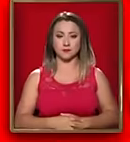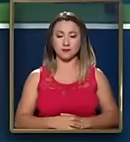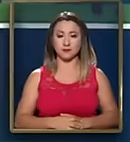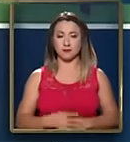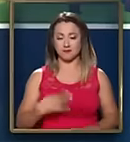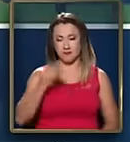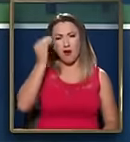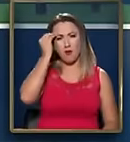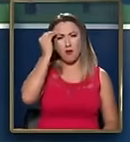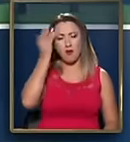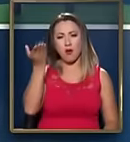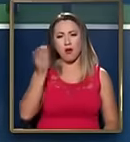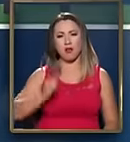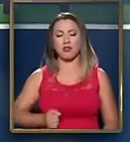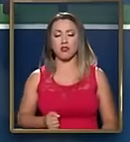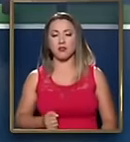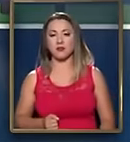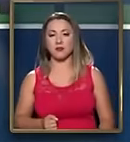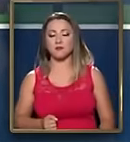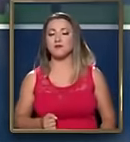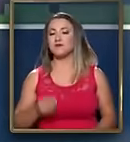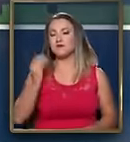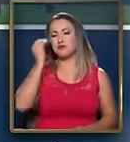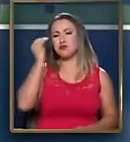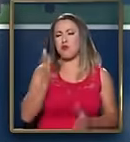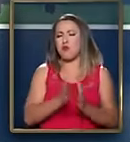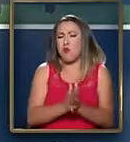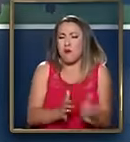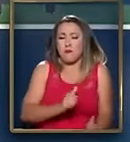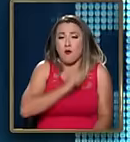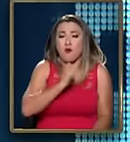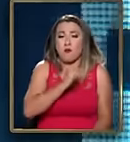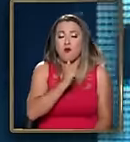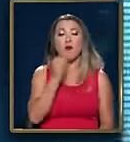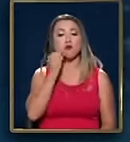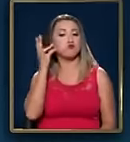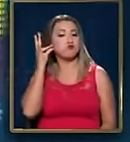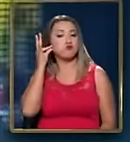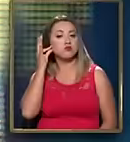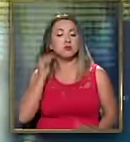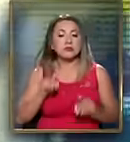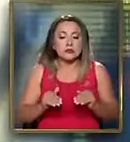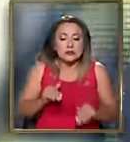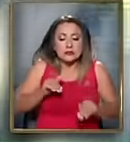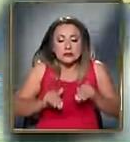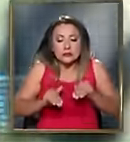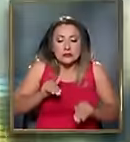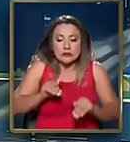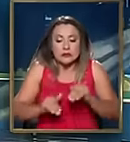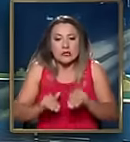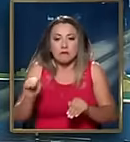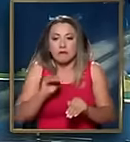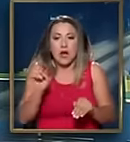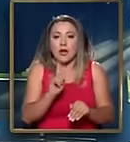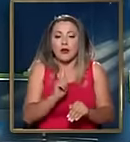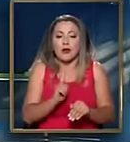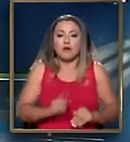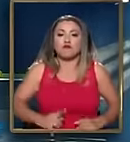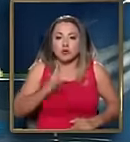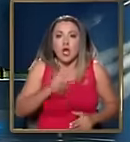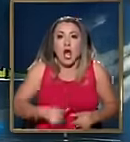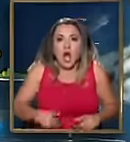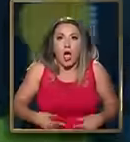Yo me acuerdo, que éramos tan pobres que mi abuela nos hacía andar en puntilla, güey. Imagínate, güey, para no despertar el apetito,